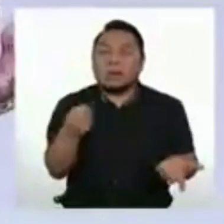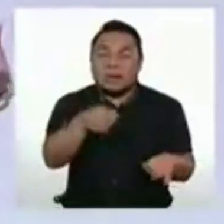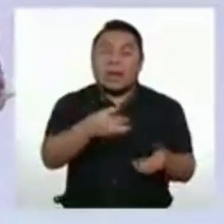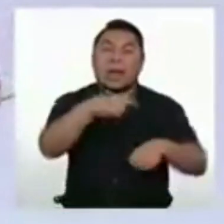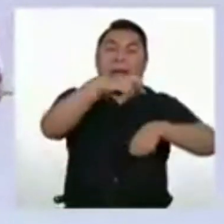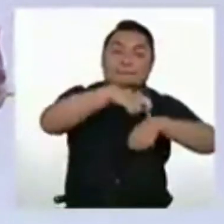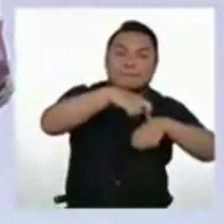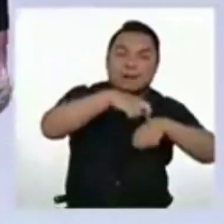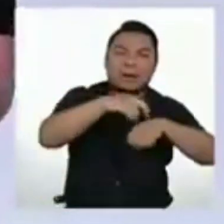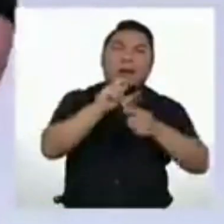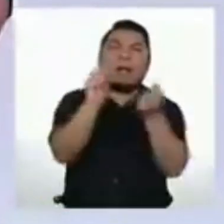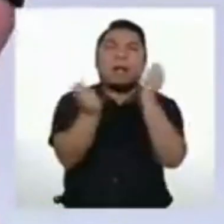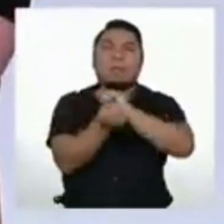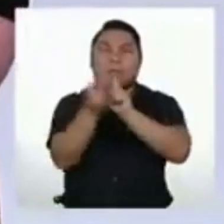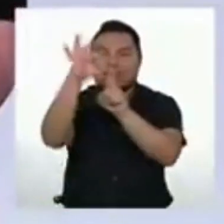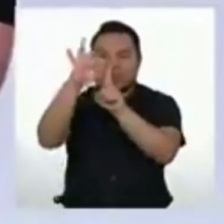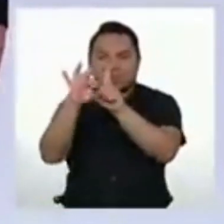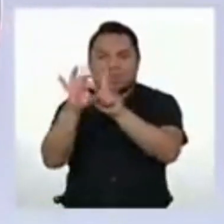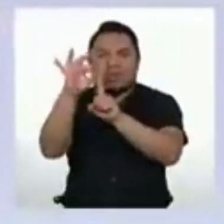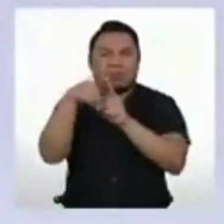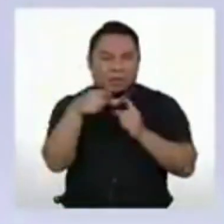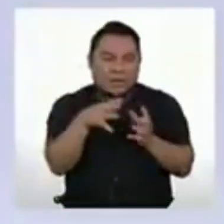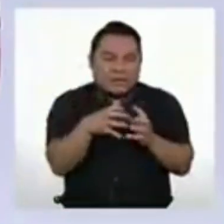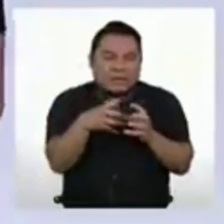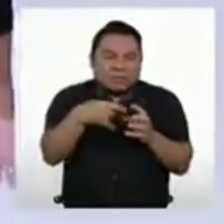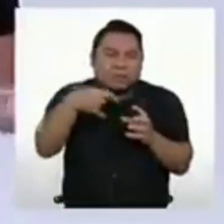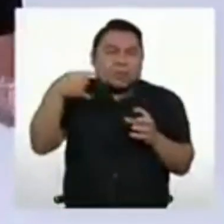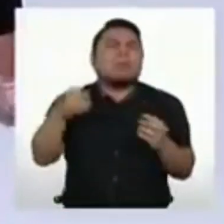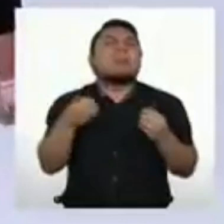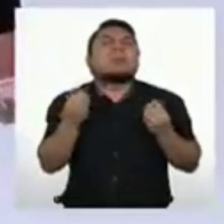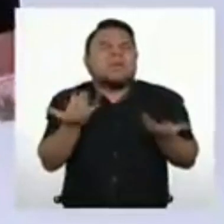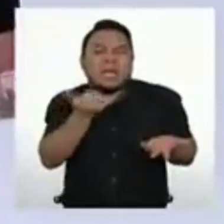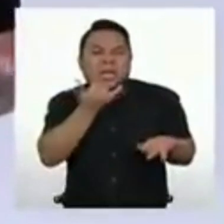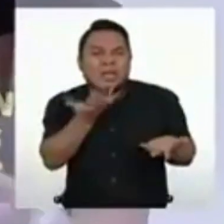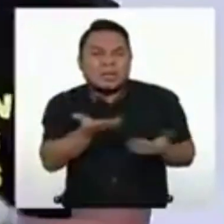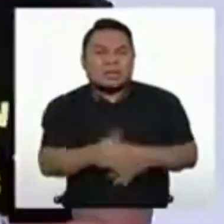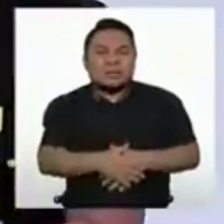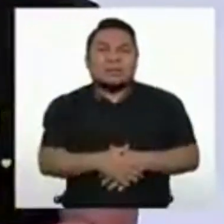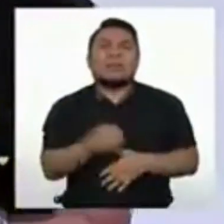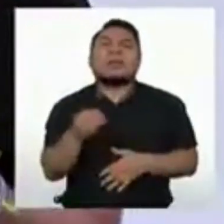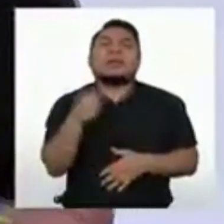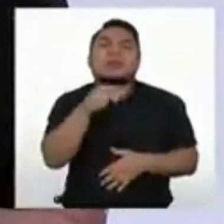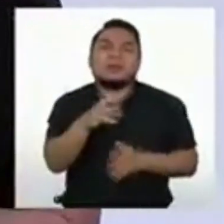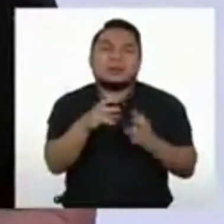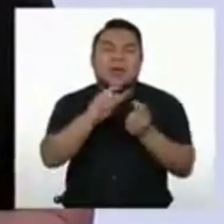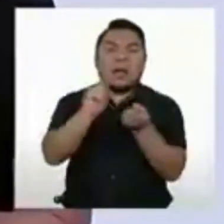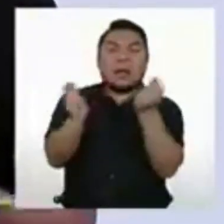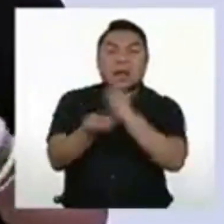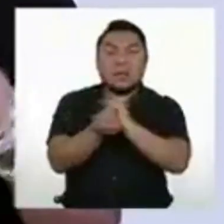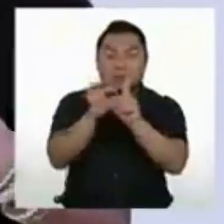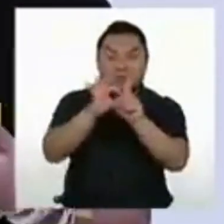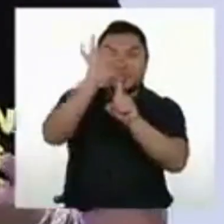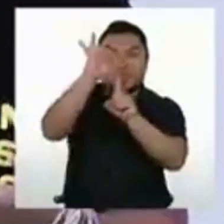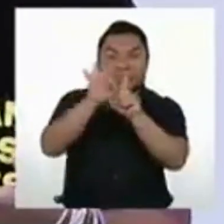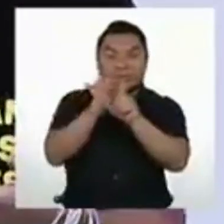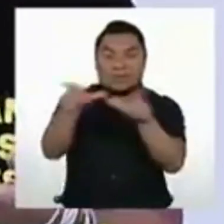la papa al cambio de temperatura puede ayudar a deshidratarla? ¿Por qué pasa esto? ¿Cuál es el efecto de este cambio de temperatura